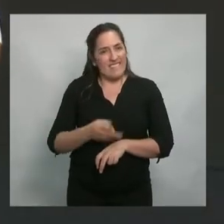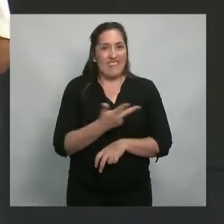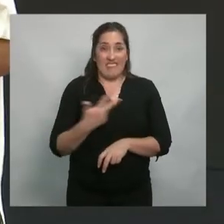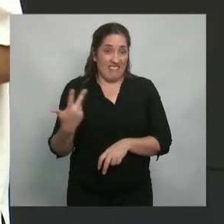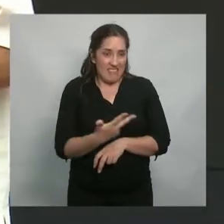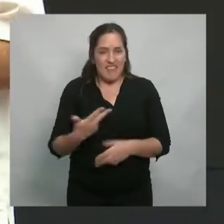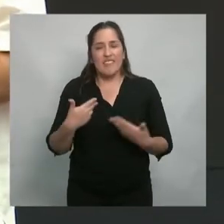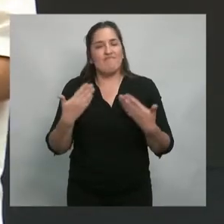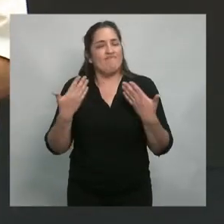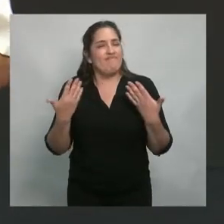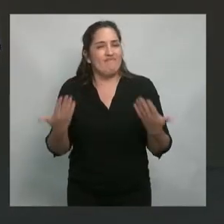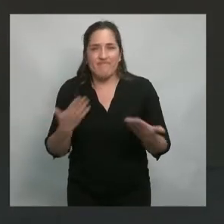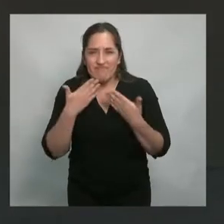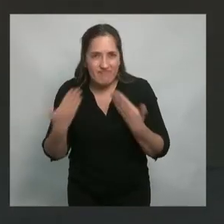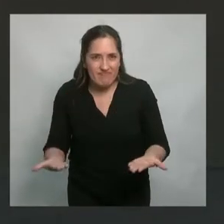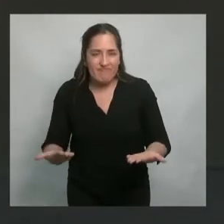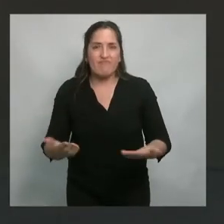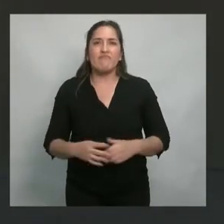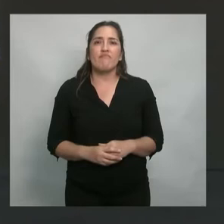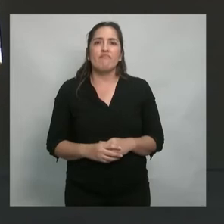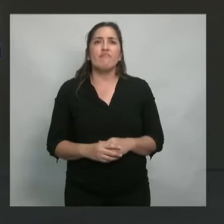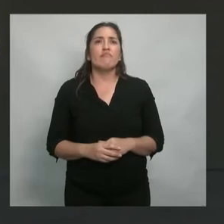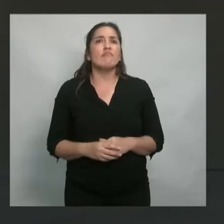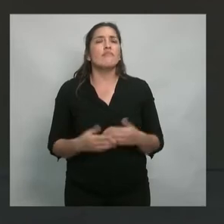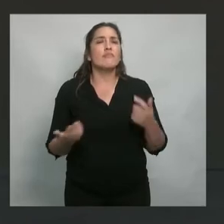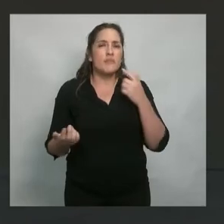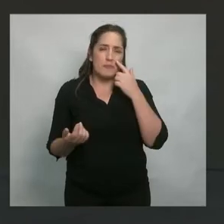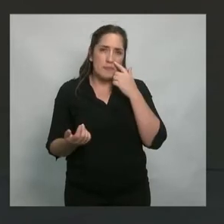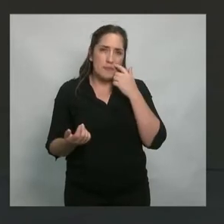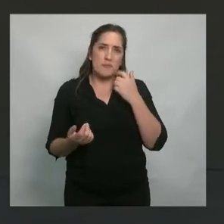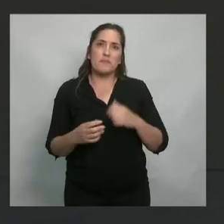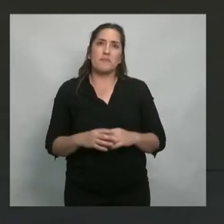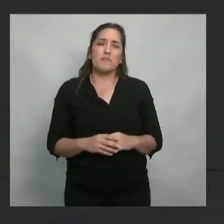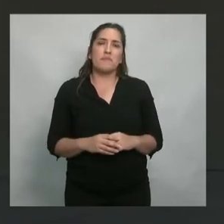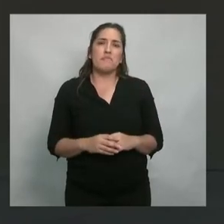la Fuente. Y nos enfrentamos a una ficción